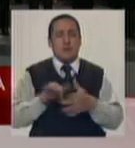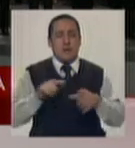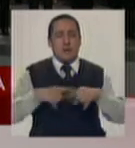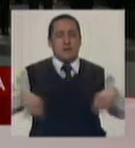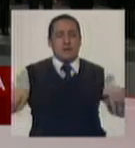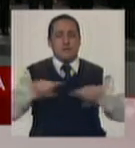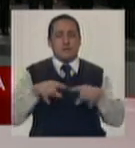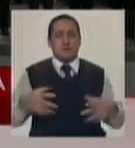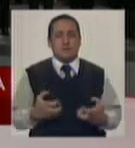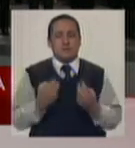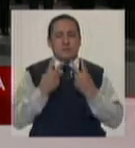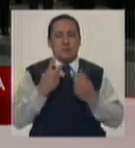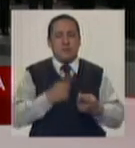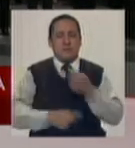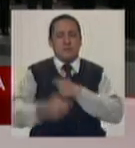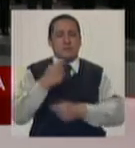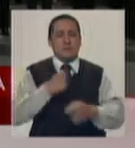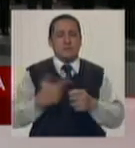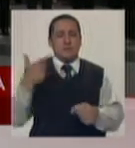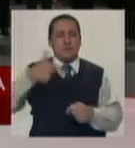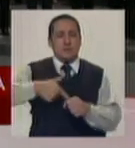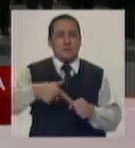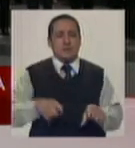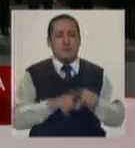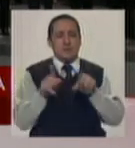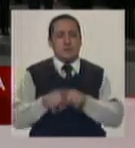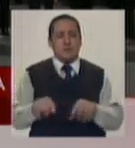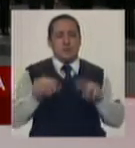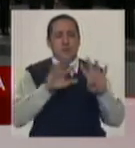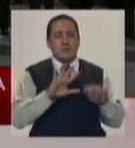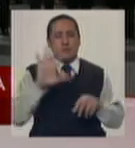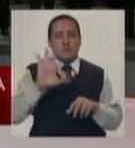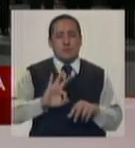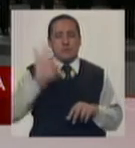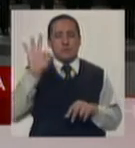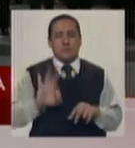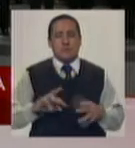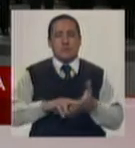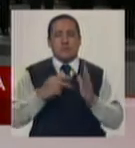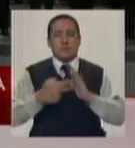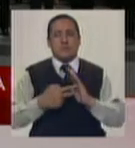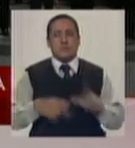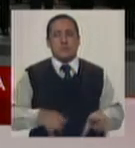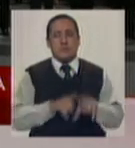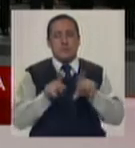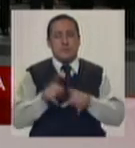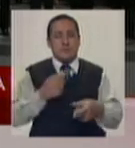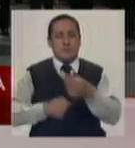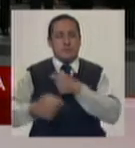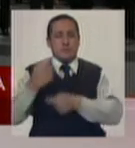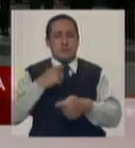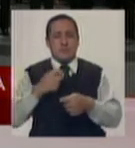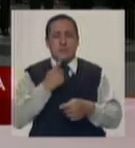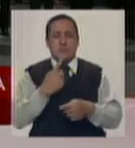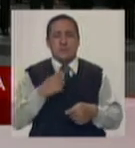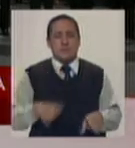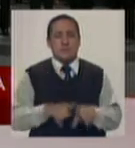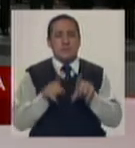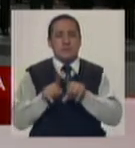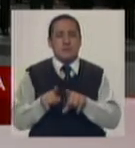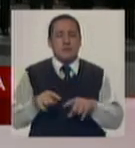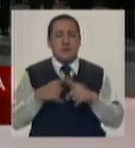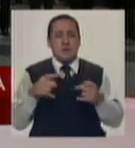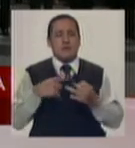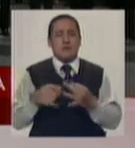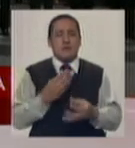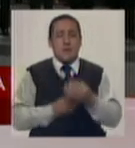manejan como venta de petróleo, y casi el 95% de lo que importa son dedicados a